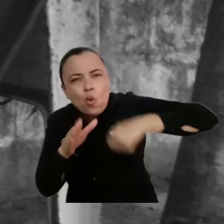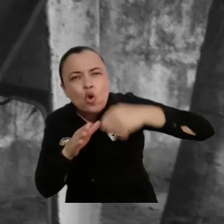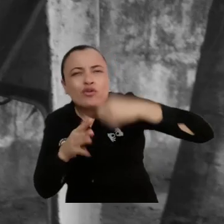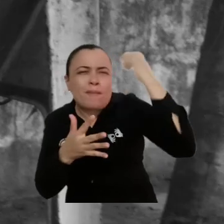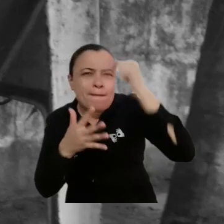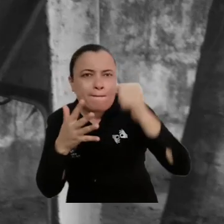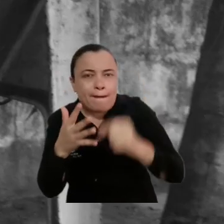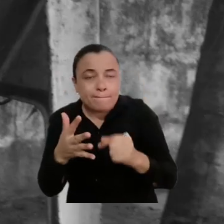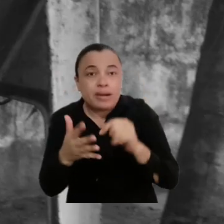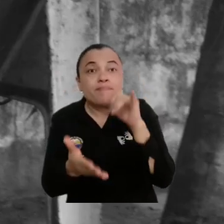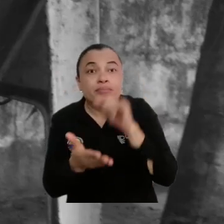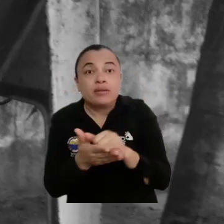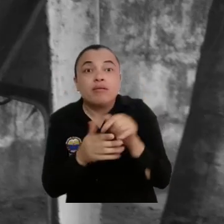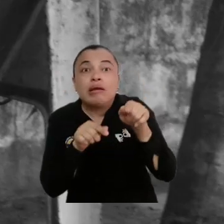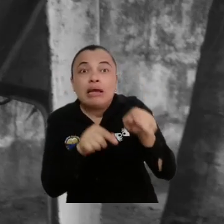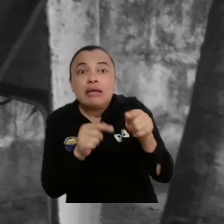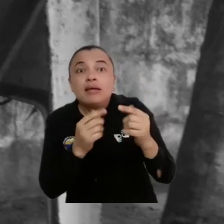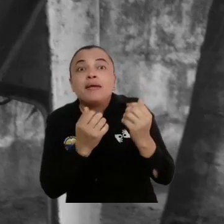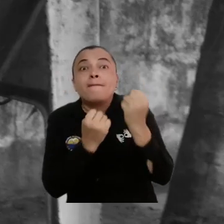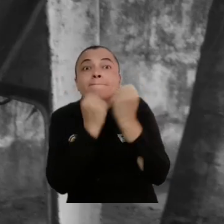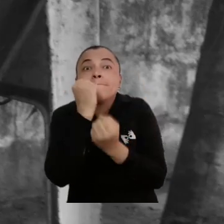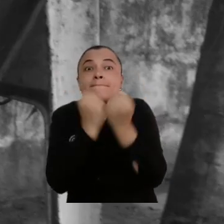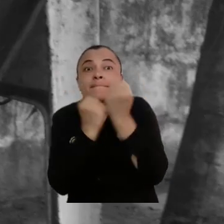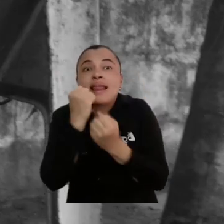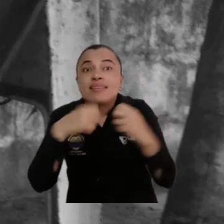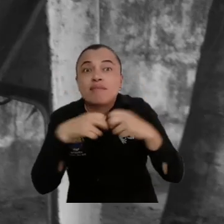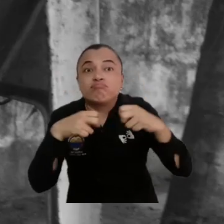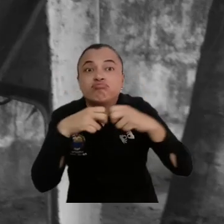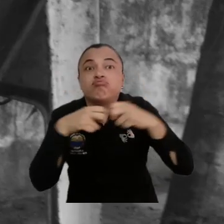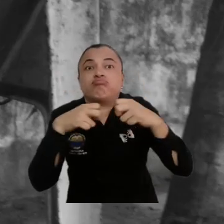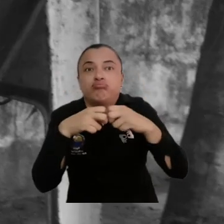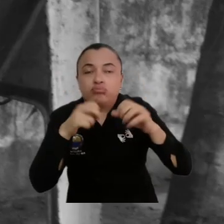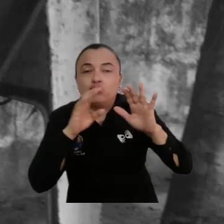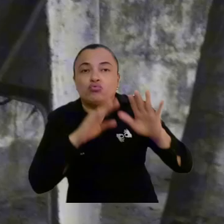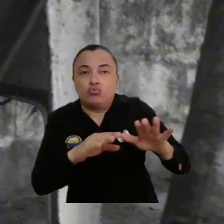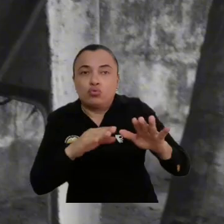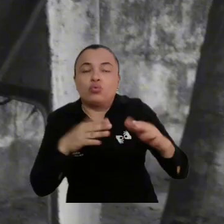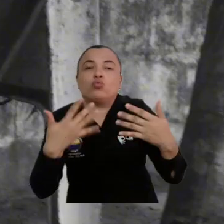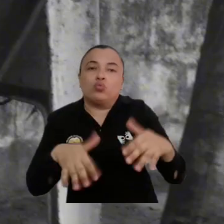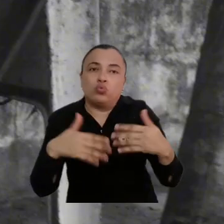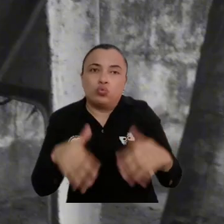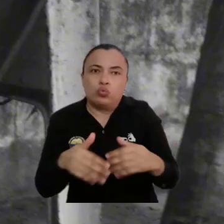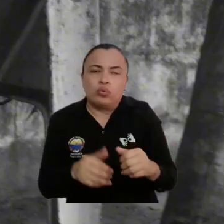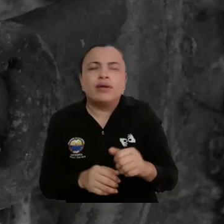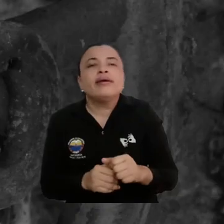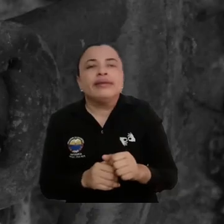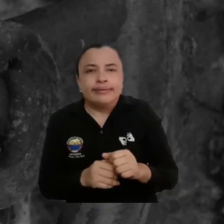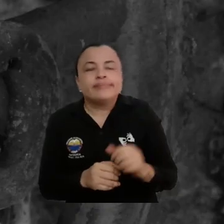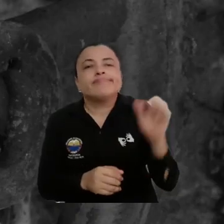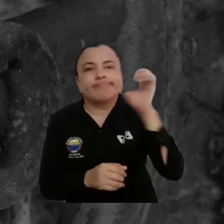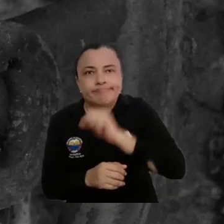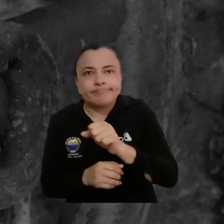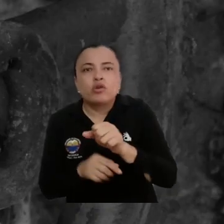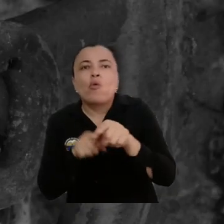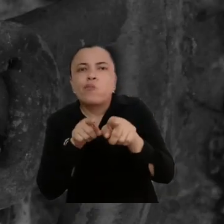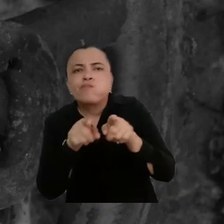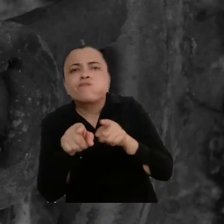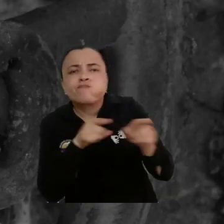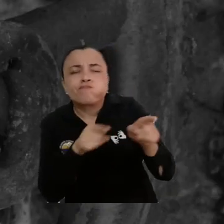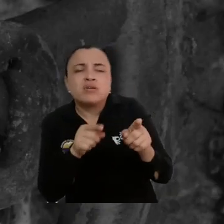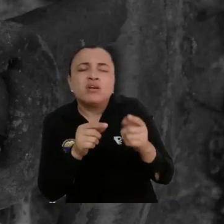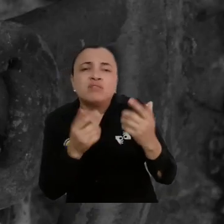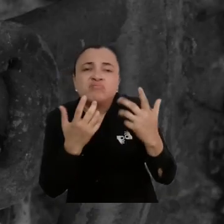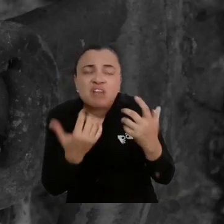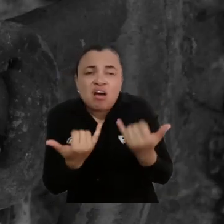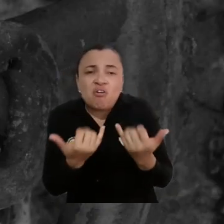que es la planta eléctrica, que es la luz de aquí en la finca, que es de la Pelton. Y sí, de ahí lo demás, ahí no funciona, ya no hay más